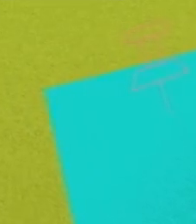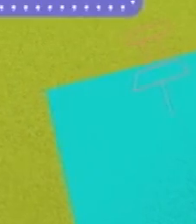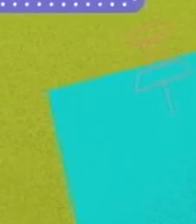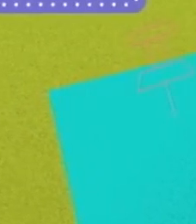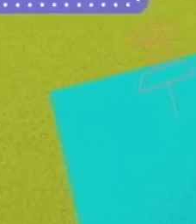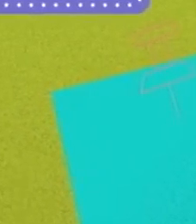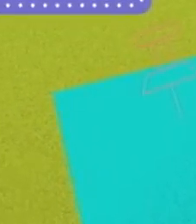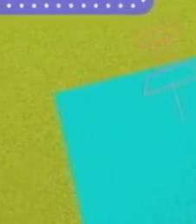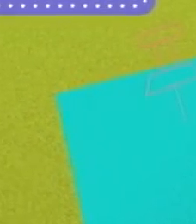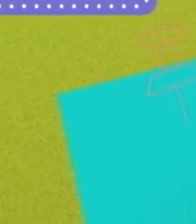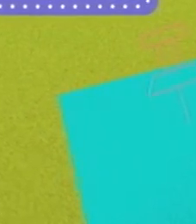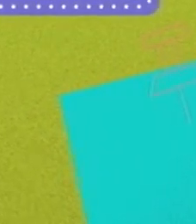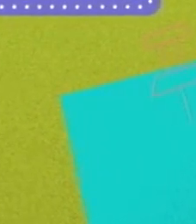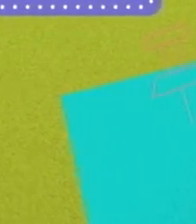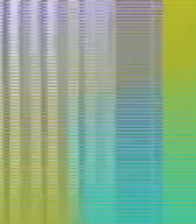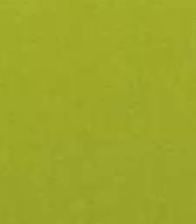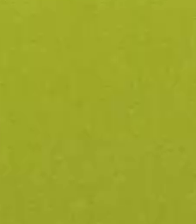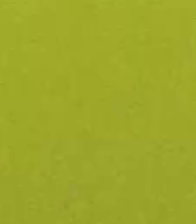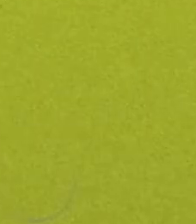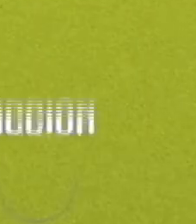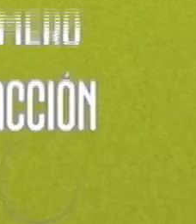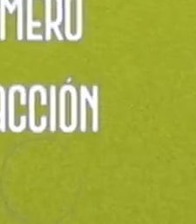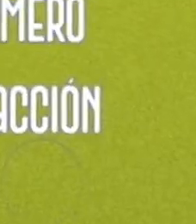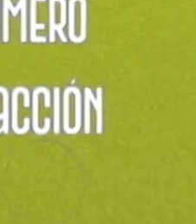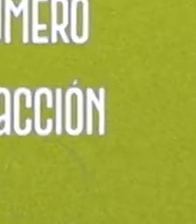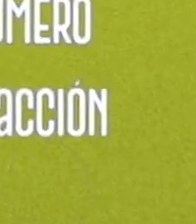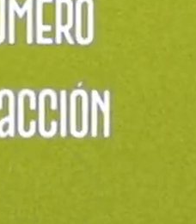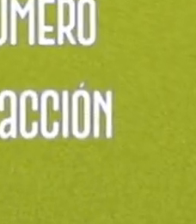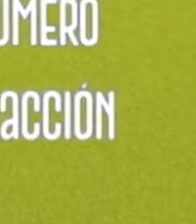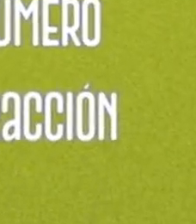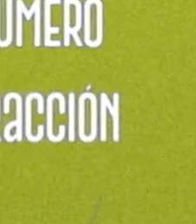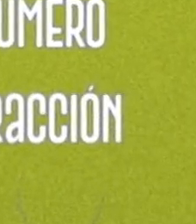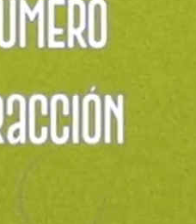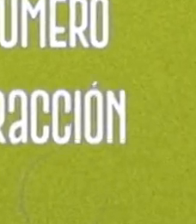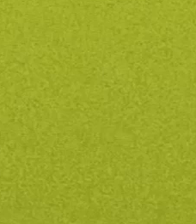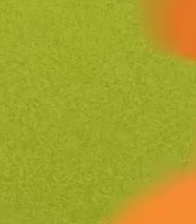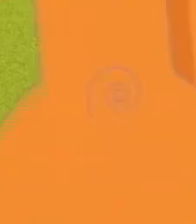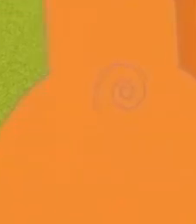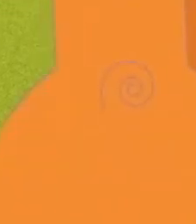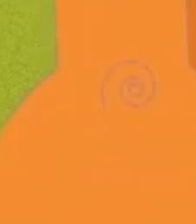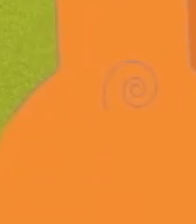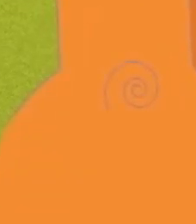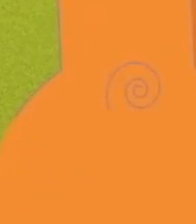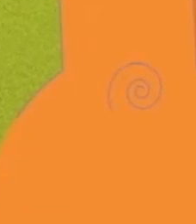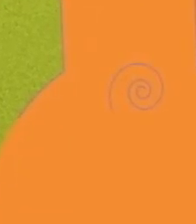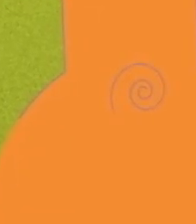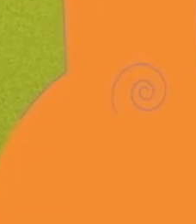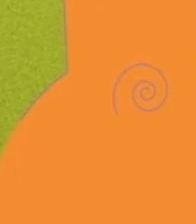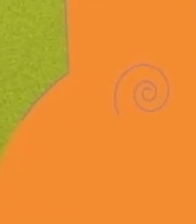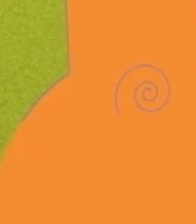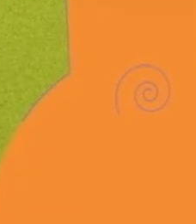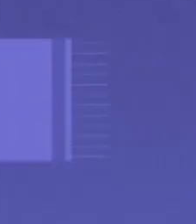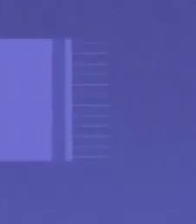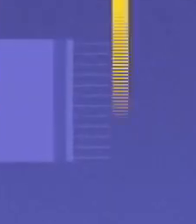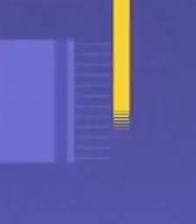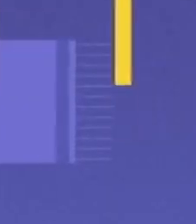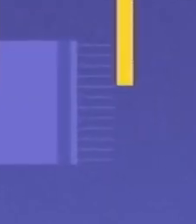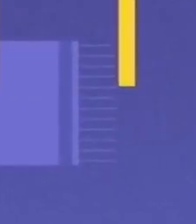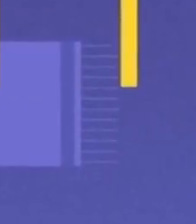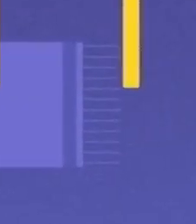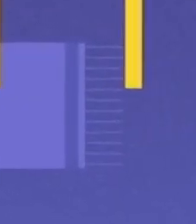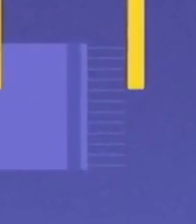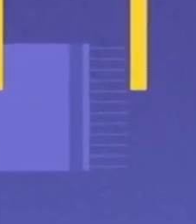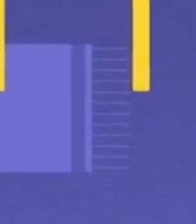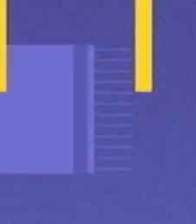sorteos ordinarios y extraordinarios, legales y debidamente fiscalizados. Y la Junta siempre te paga los premios. Y ojo, las